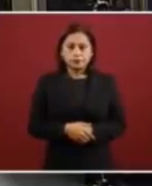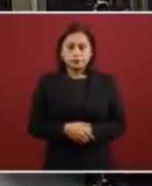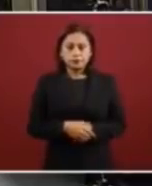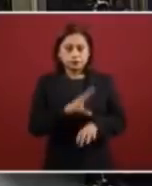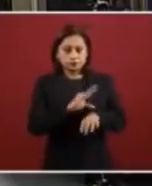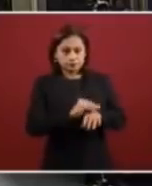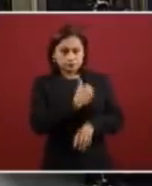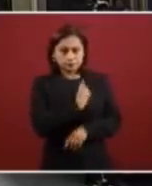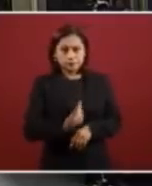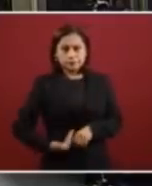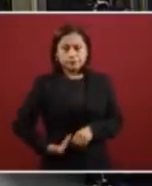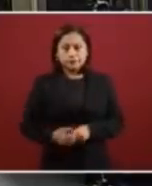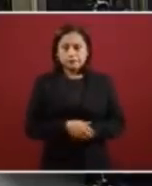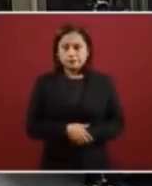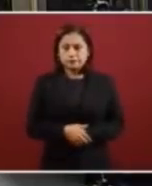su presente